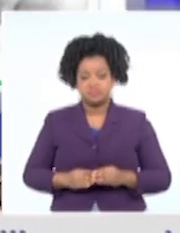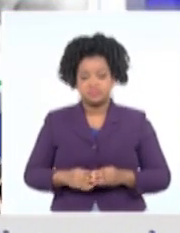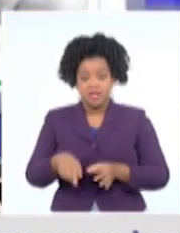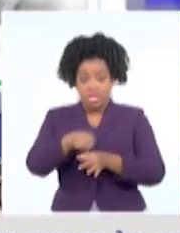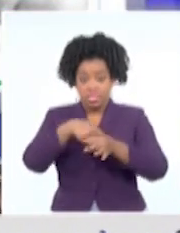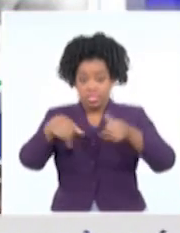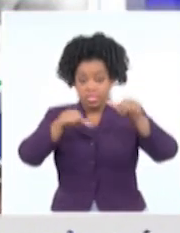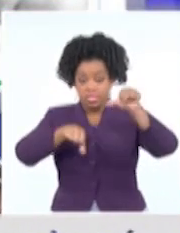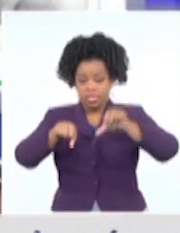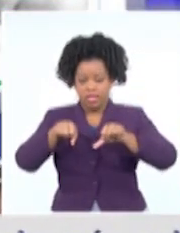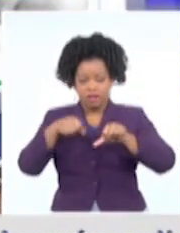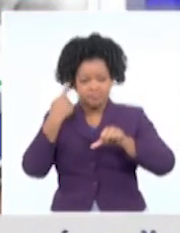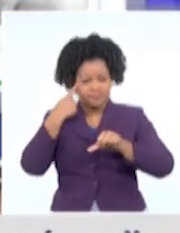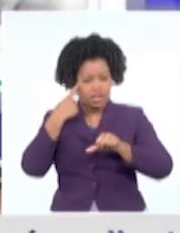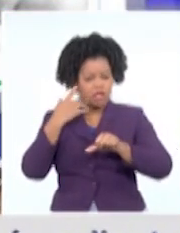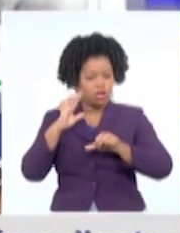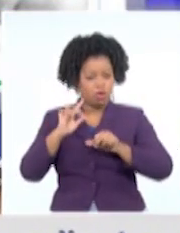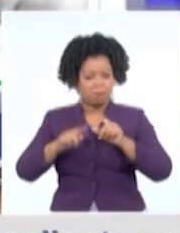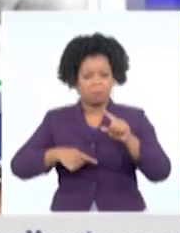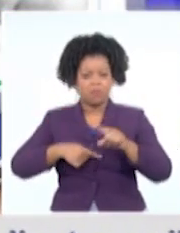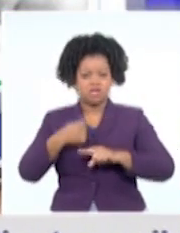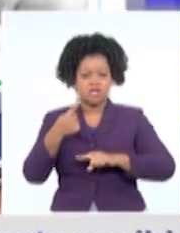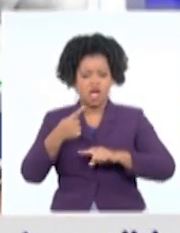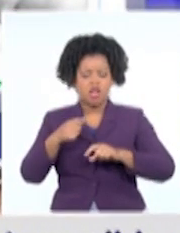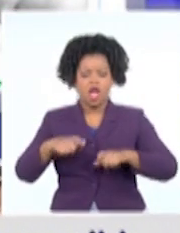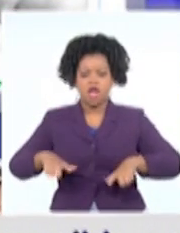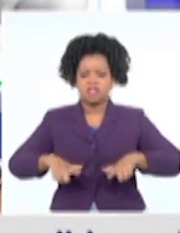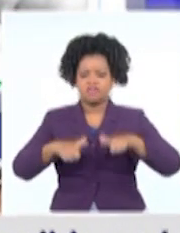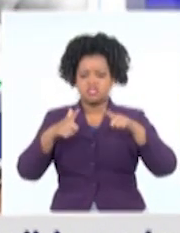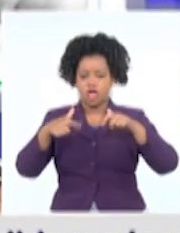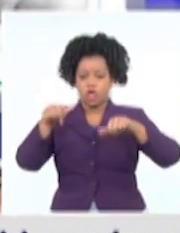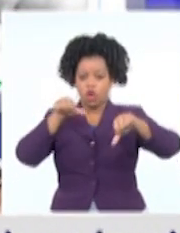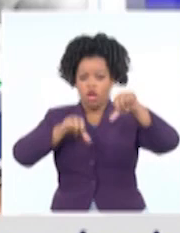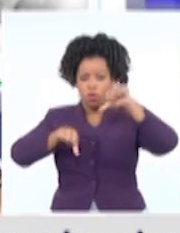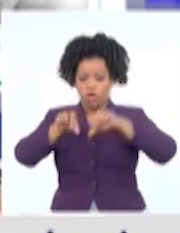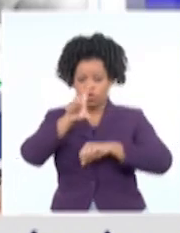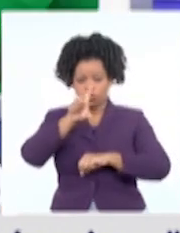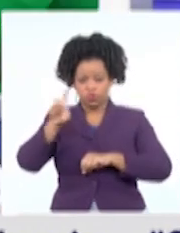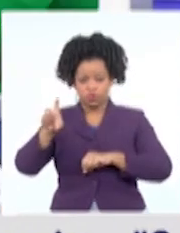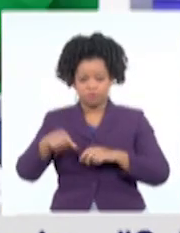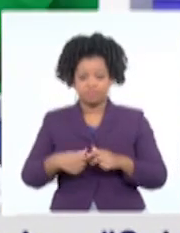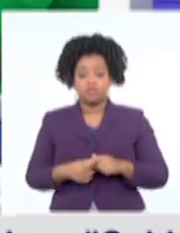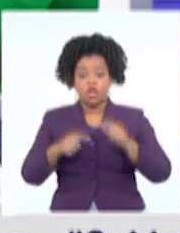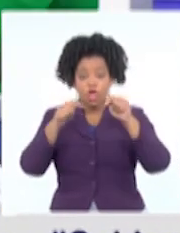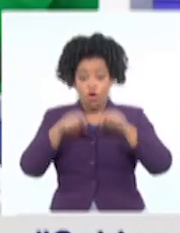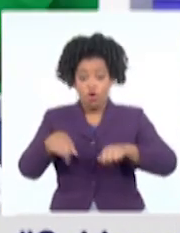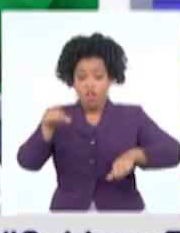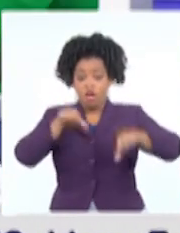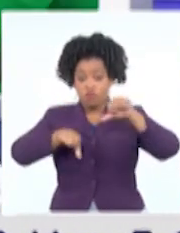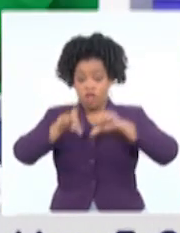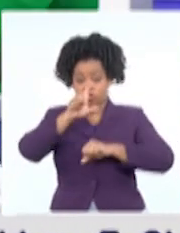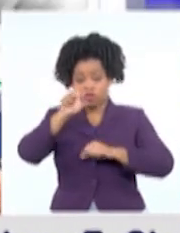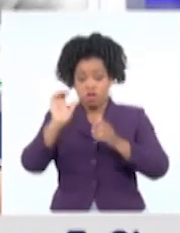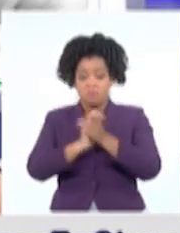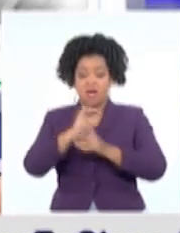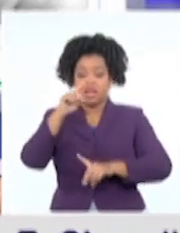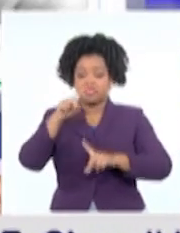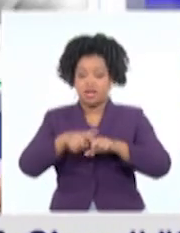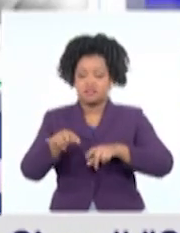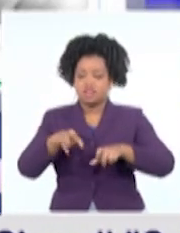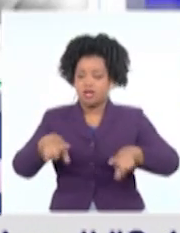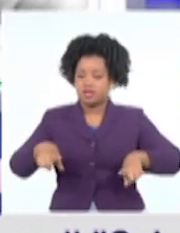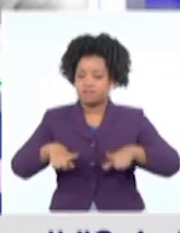mañana está de aniversario el laboratorio, de Matanzas. La felicitación, el saludo a estos